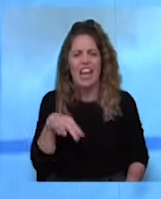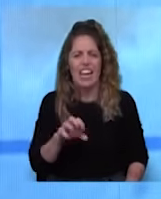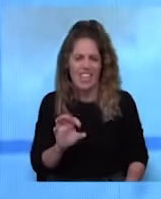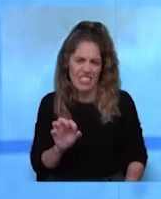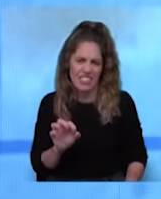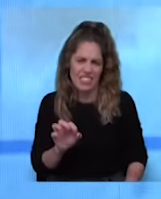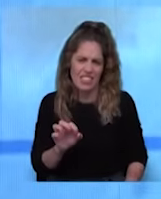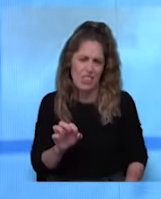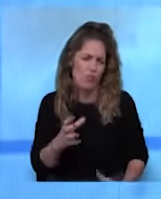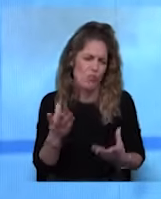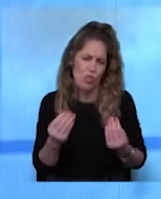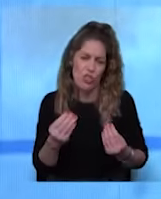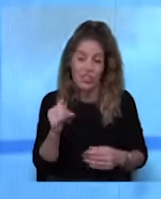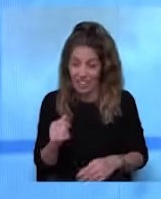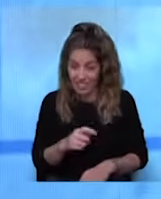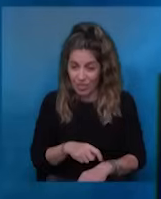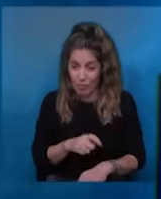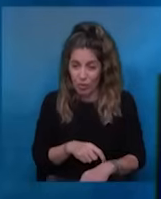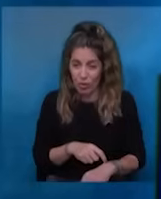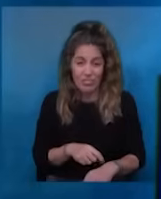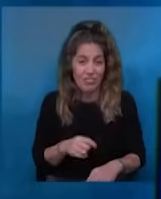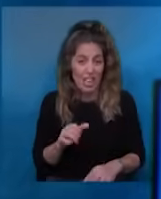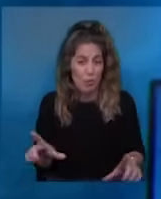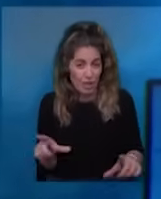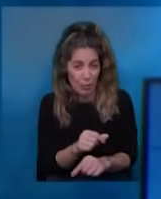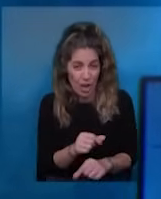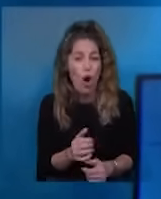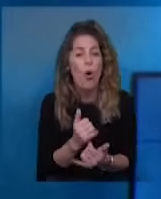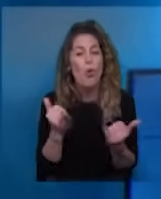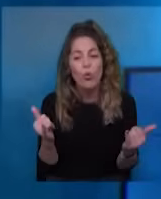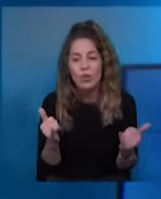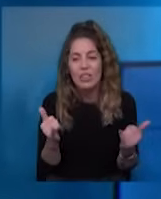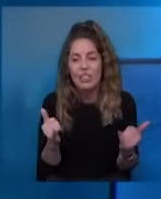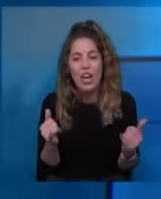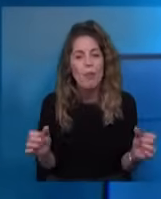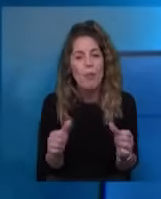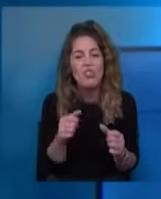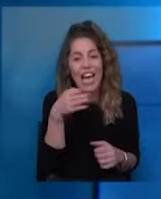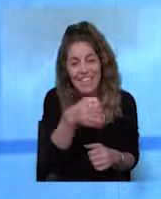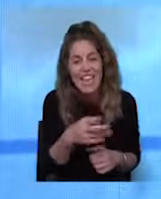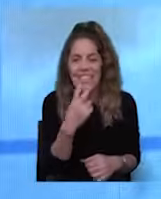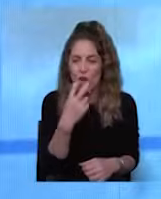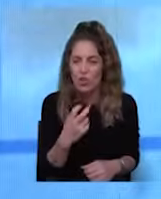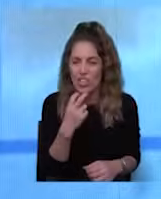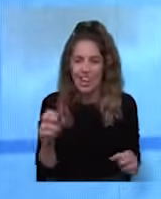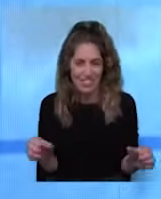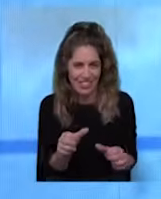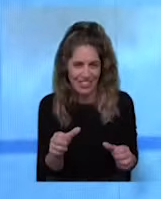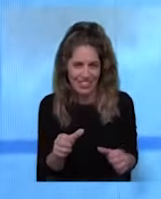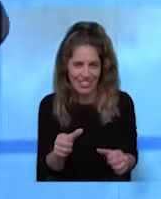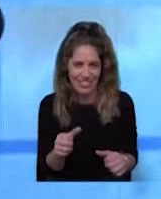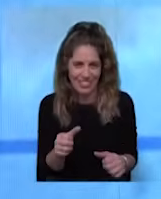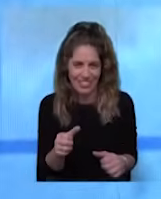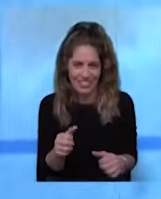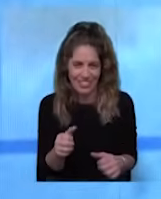no s tenés tiempo nos tenemos que ir vamos a hacer un día vamos aos yacente San José un día le toqué el